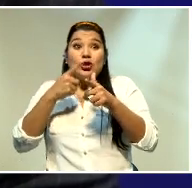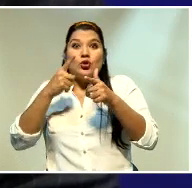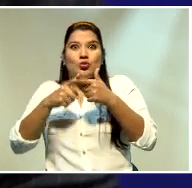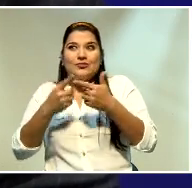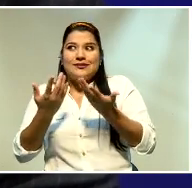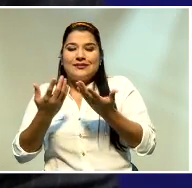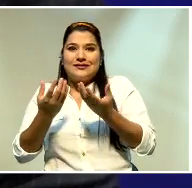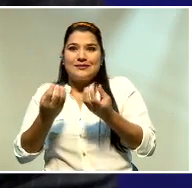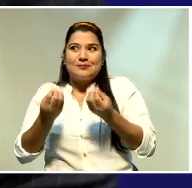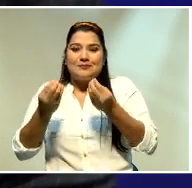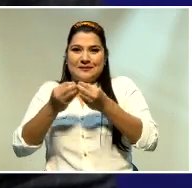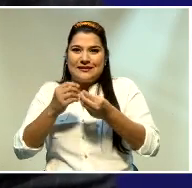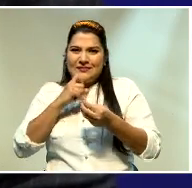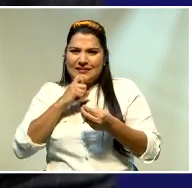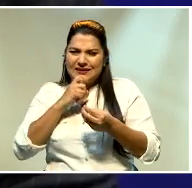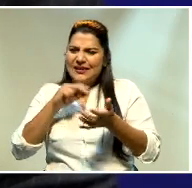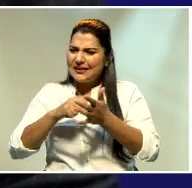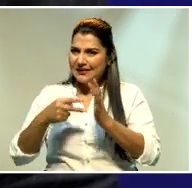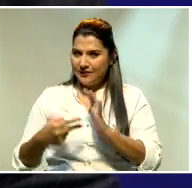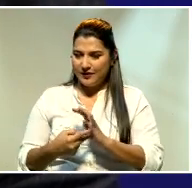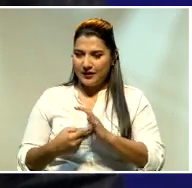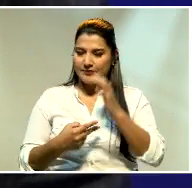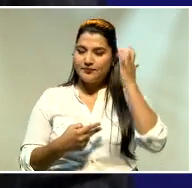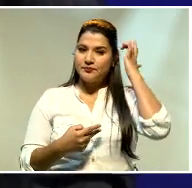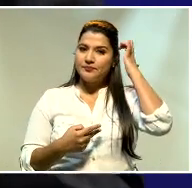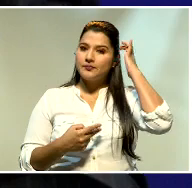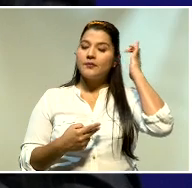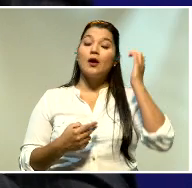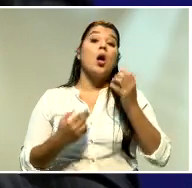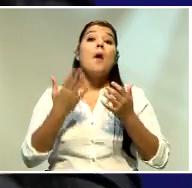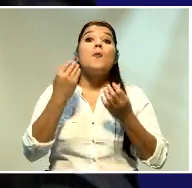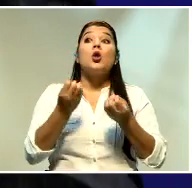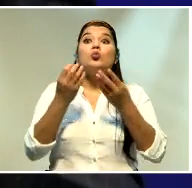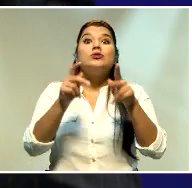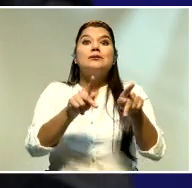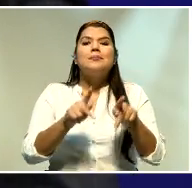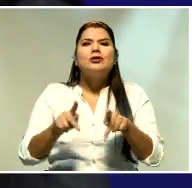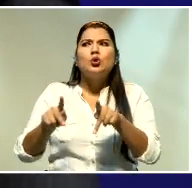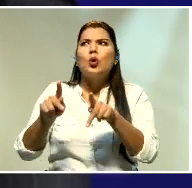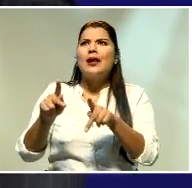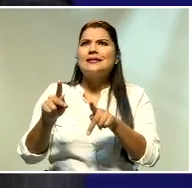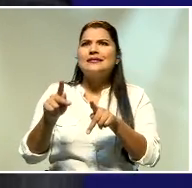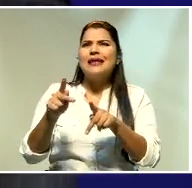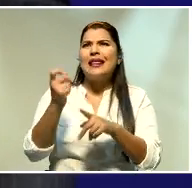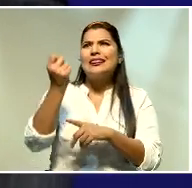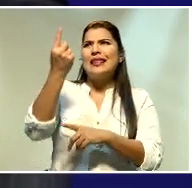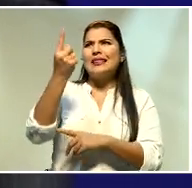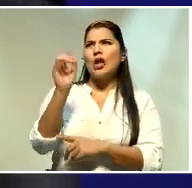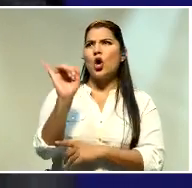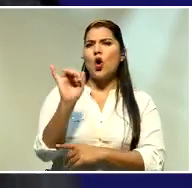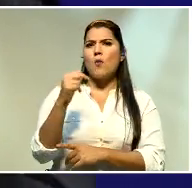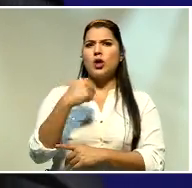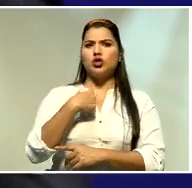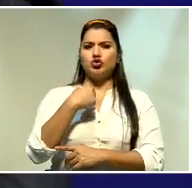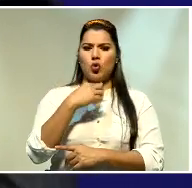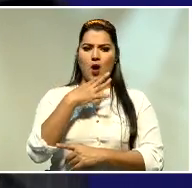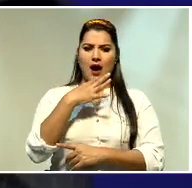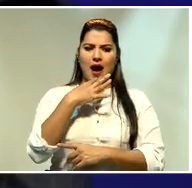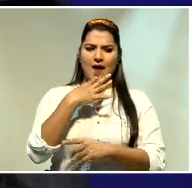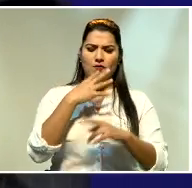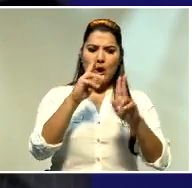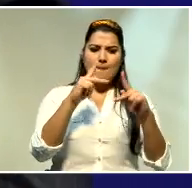generación. ¿A qué me refiero? Porque mucha gente lo interpretó que yo estoy hablando de partidos